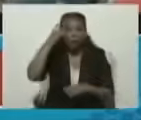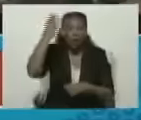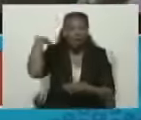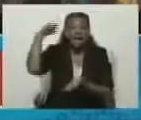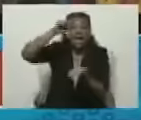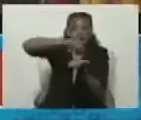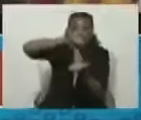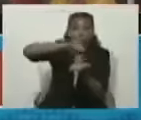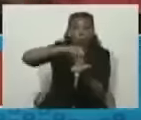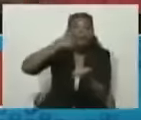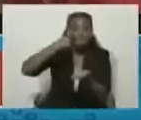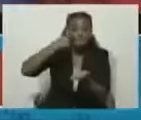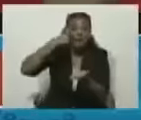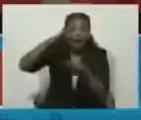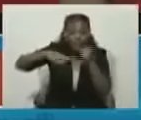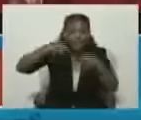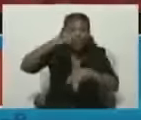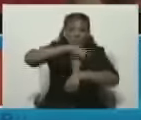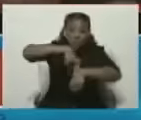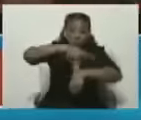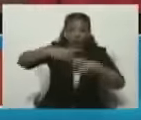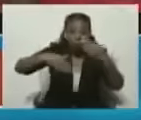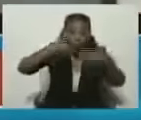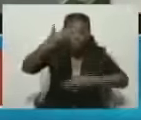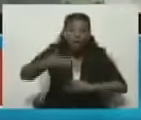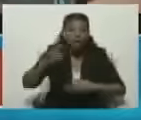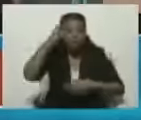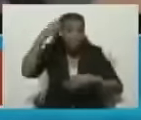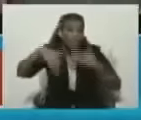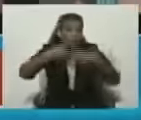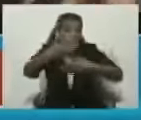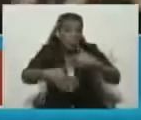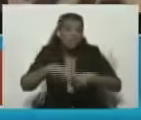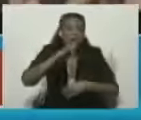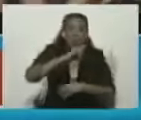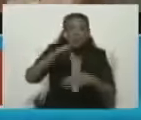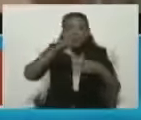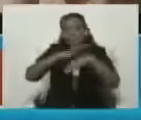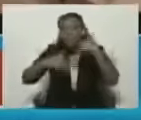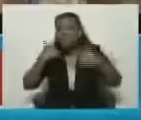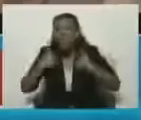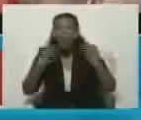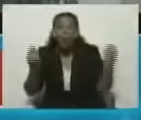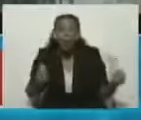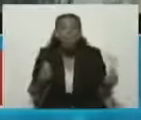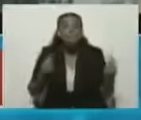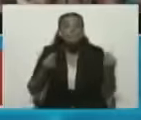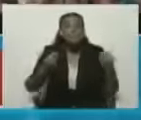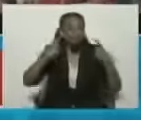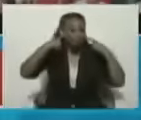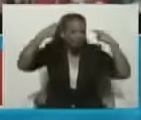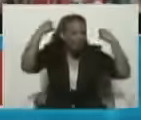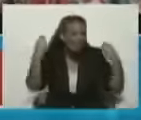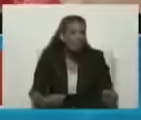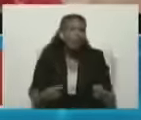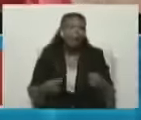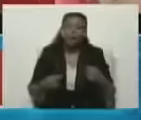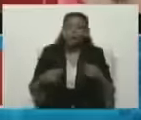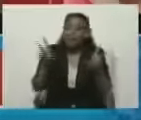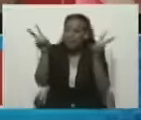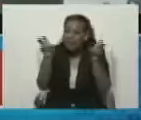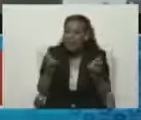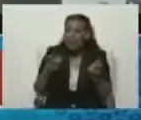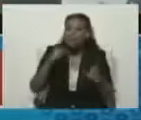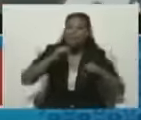Coro, verán en las próximas horas y en los próximos días cómo es que se bate el cobre en